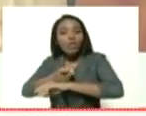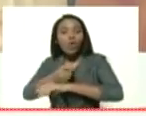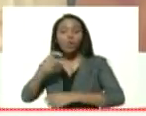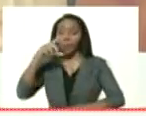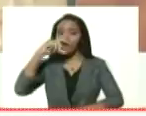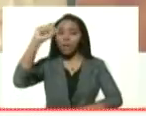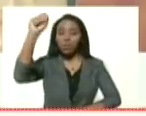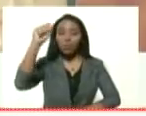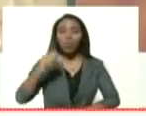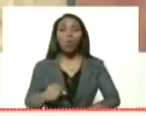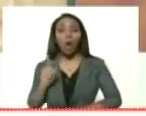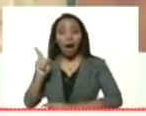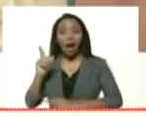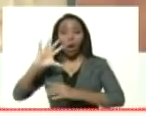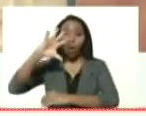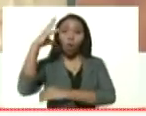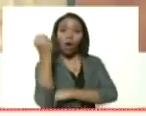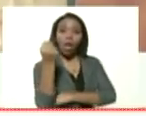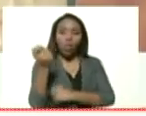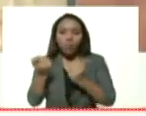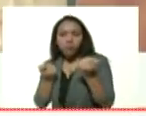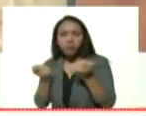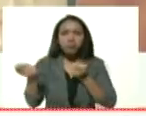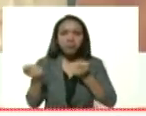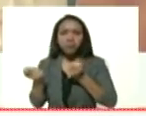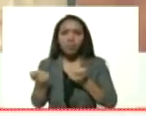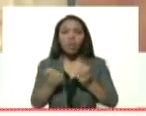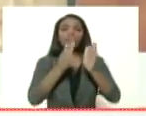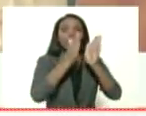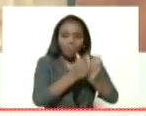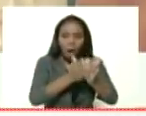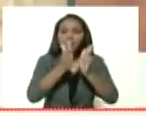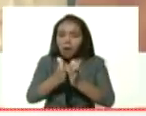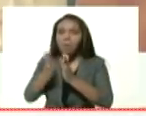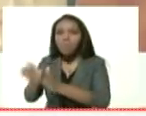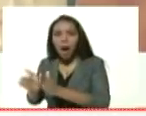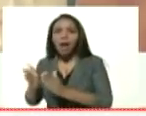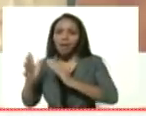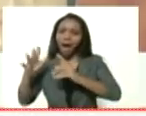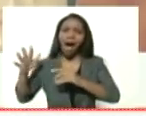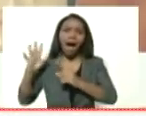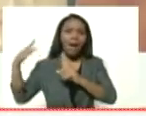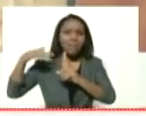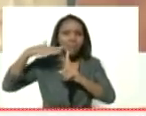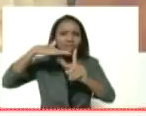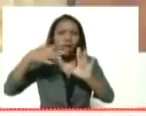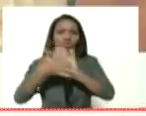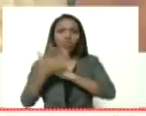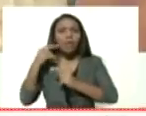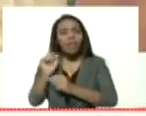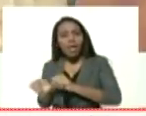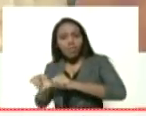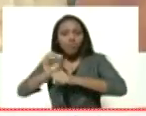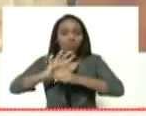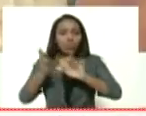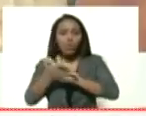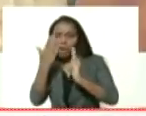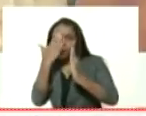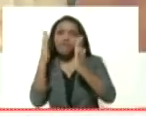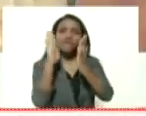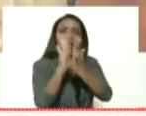Nicolás Maduro esté logrando manejar adecuadamente las amenazas del COVID-19 frente